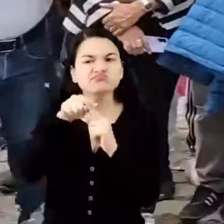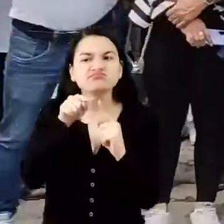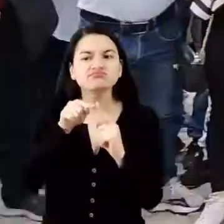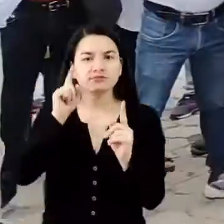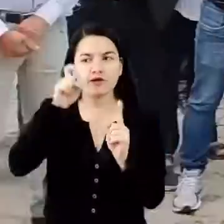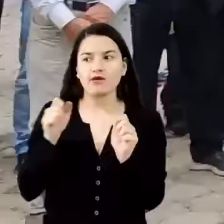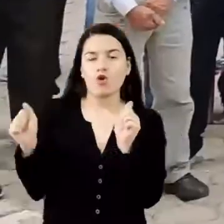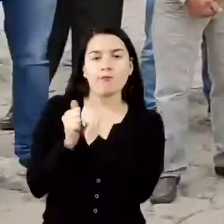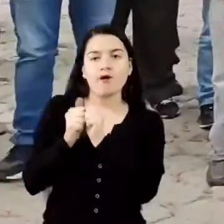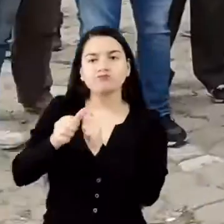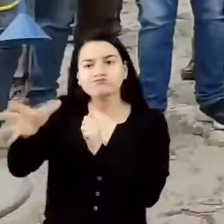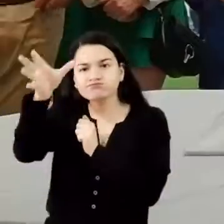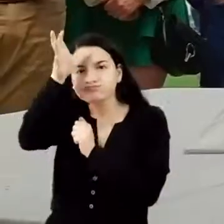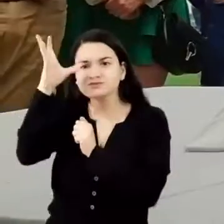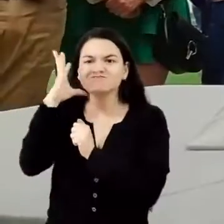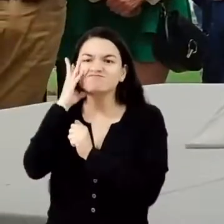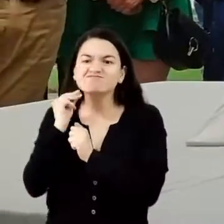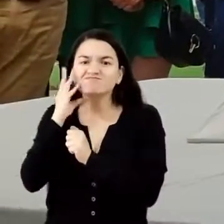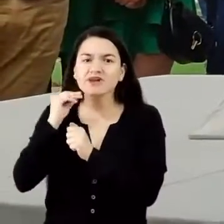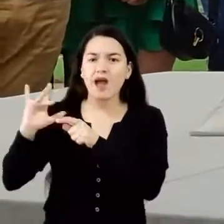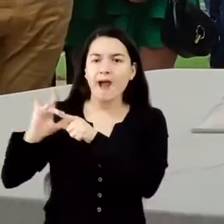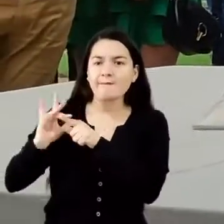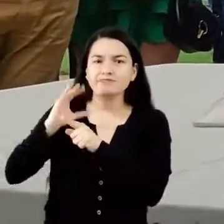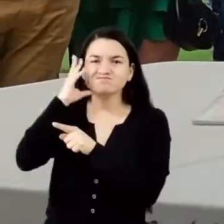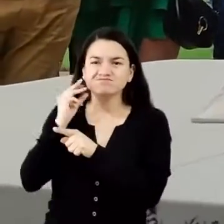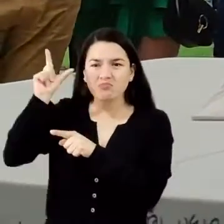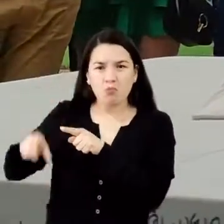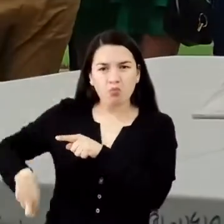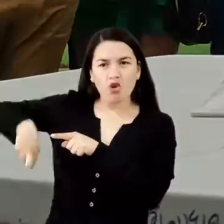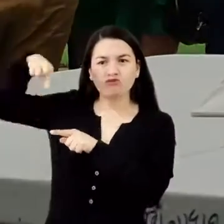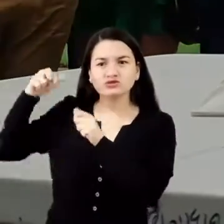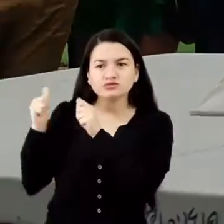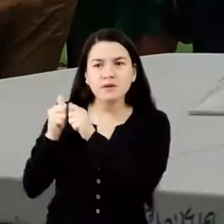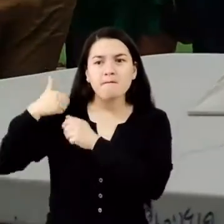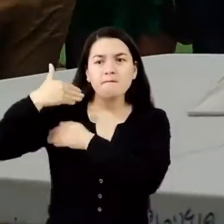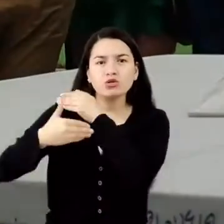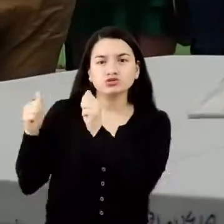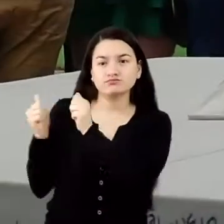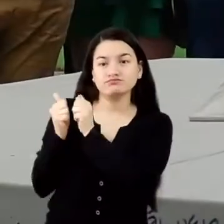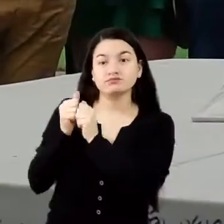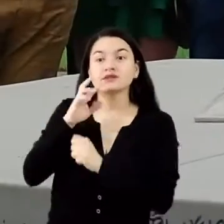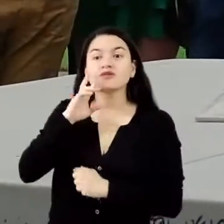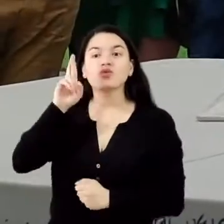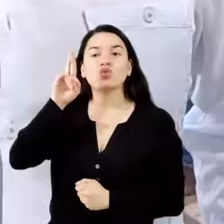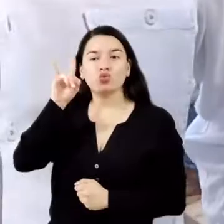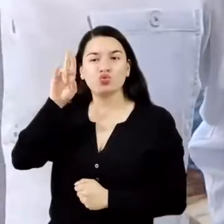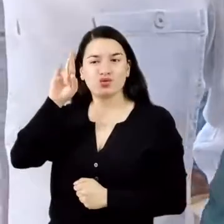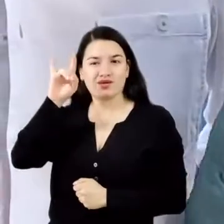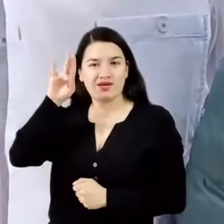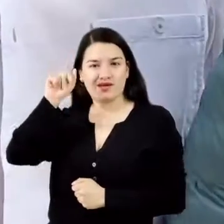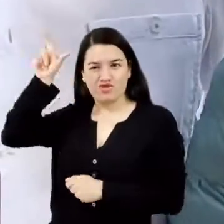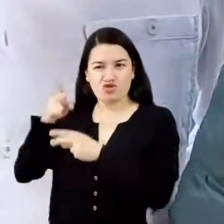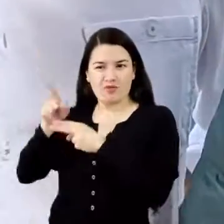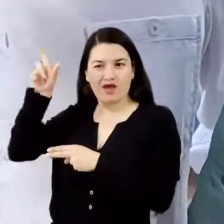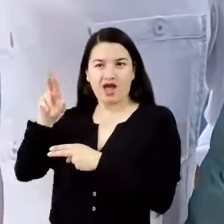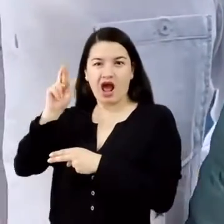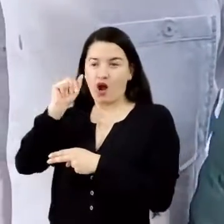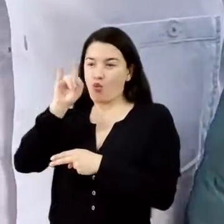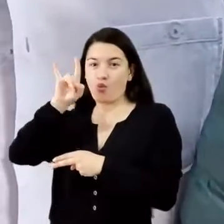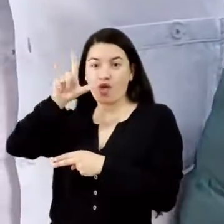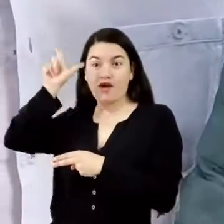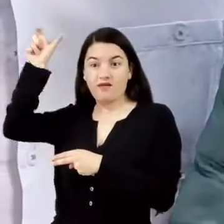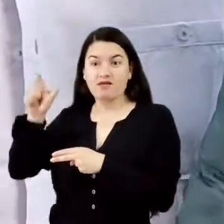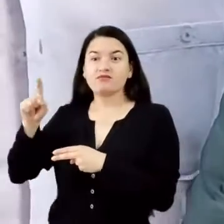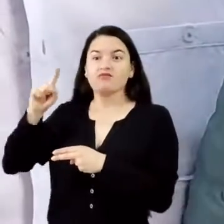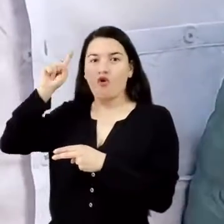que se invertirán. Lo que hemos venido a decirle a la comunidad es que nos acompañen en esta ejecución de este proyecto, aquí en compañía del diputado